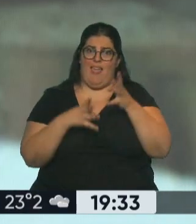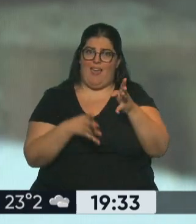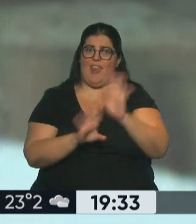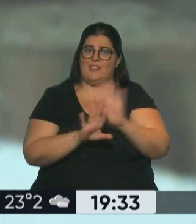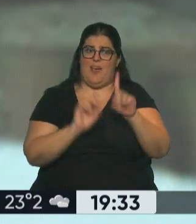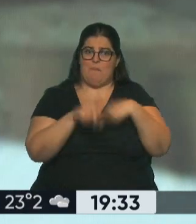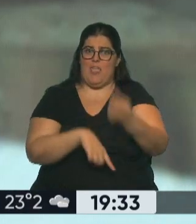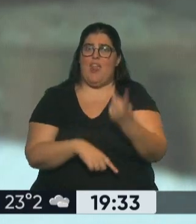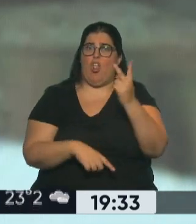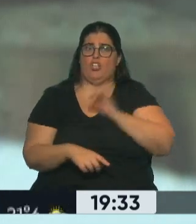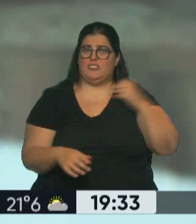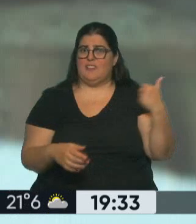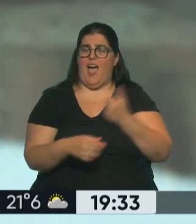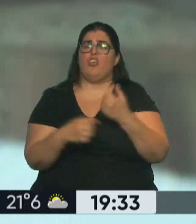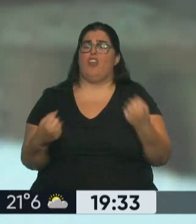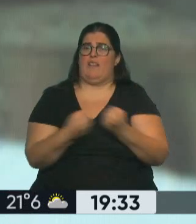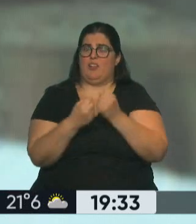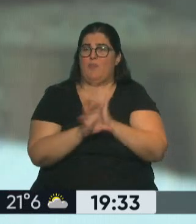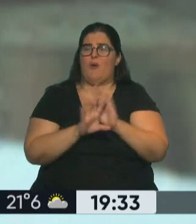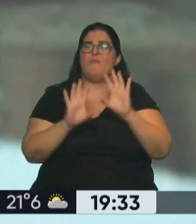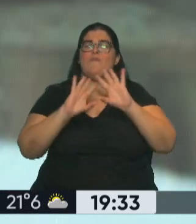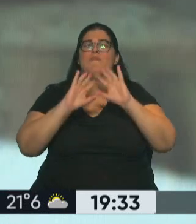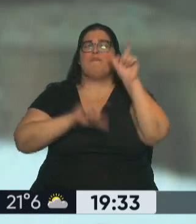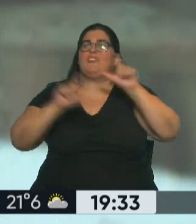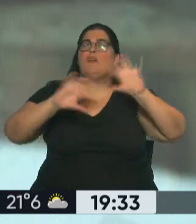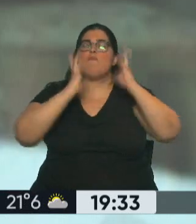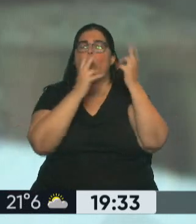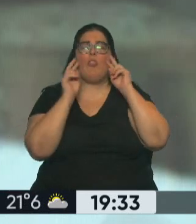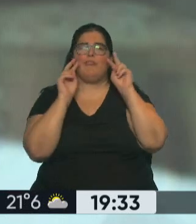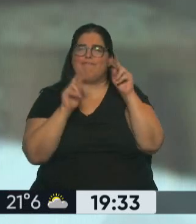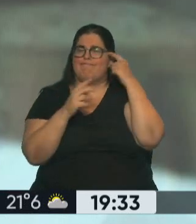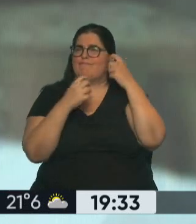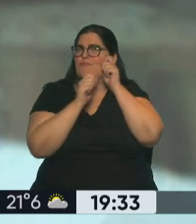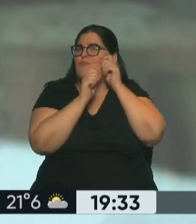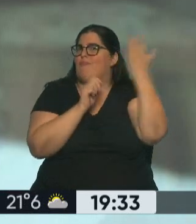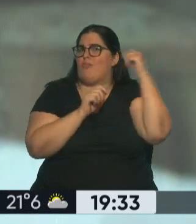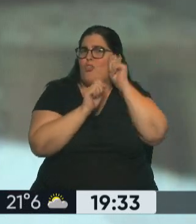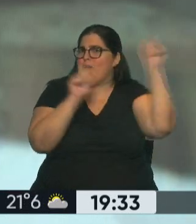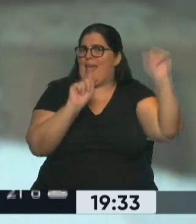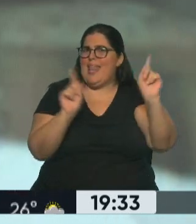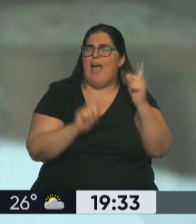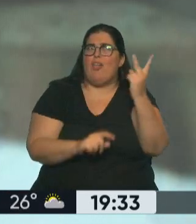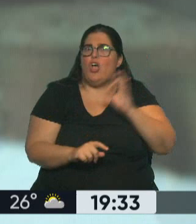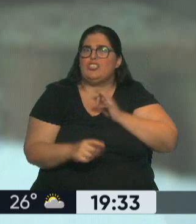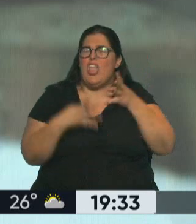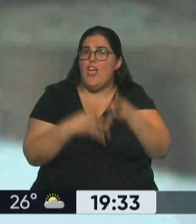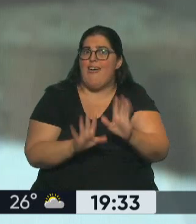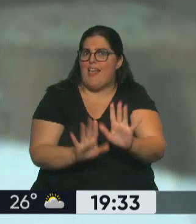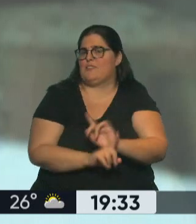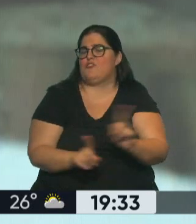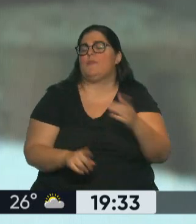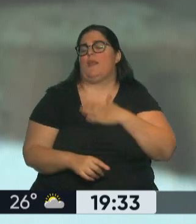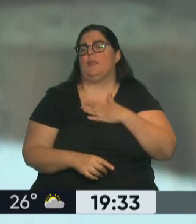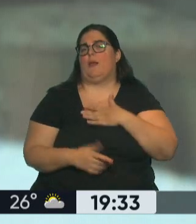del comienzo de la guerra. Tal vez el mundo no imaginó lo que está durando, ¿no? Ya 2 años, lamentablemente. Y en